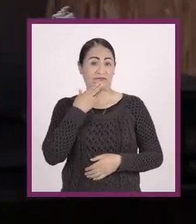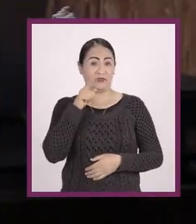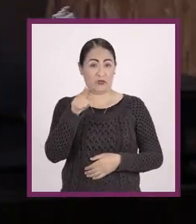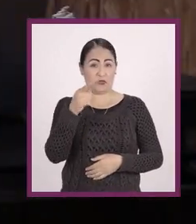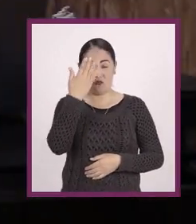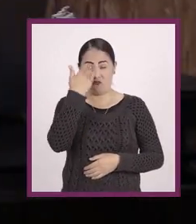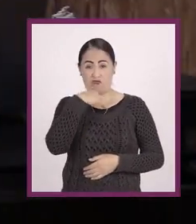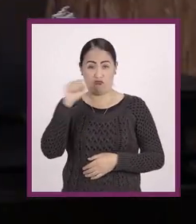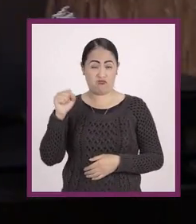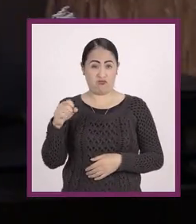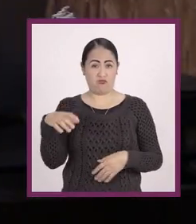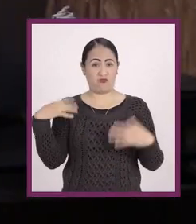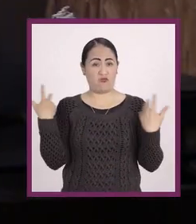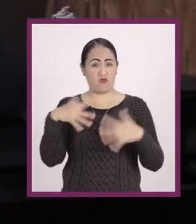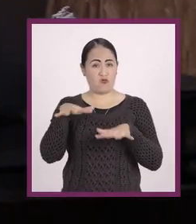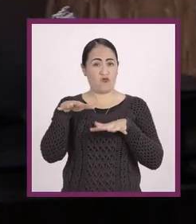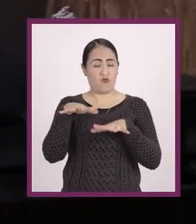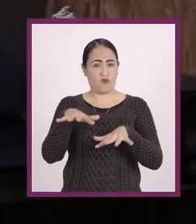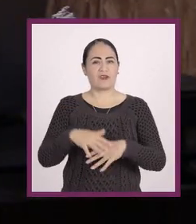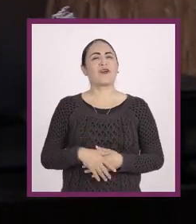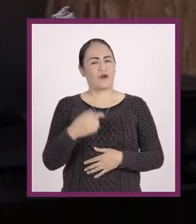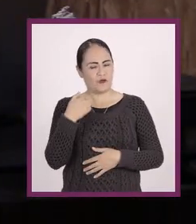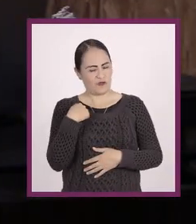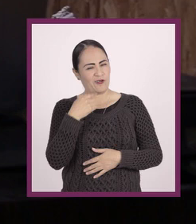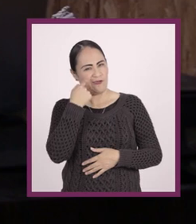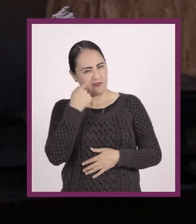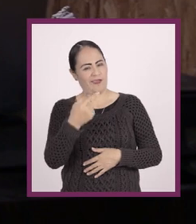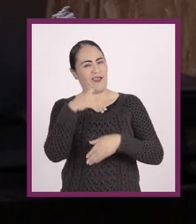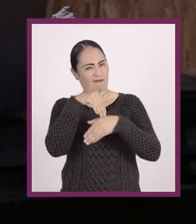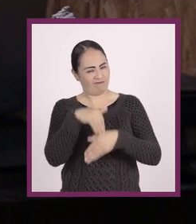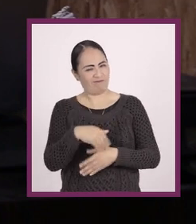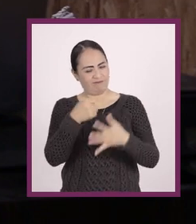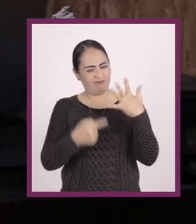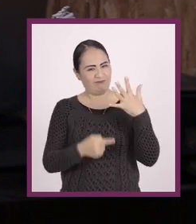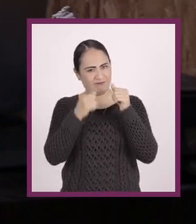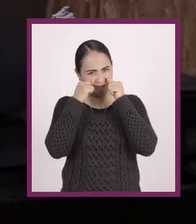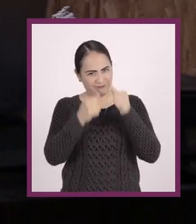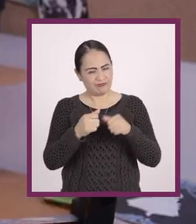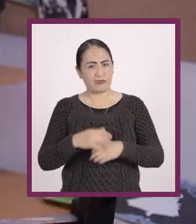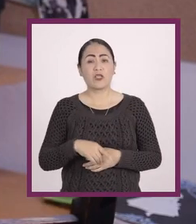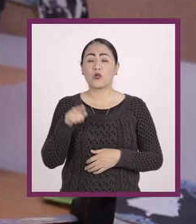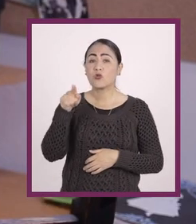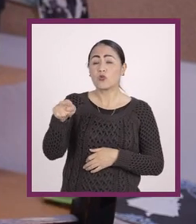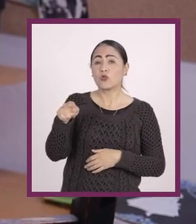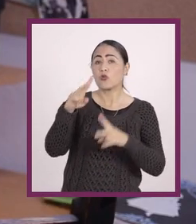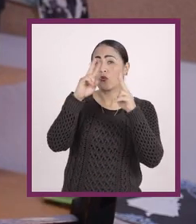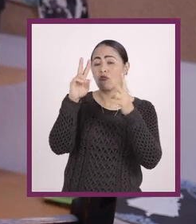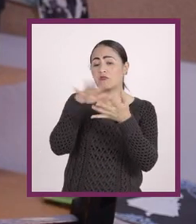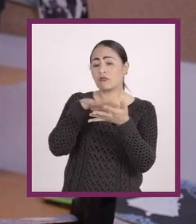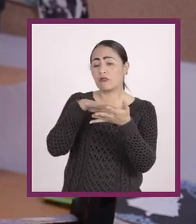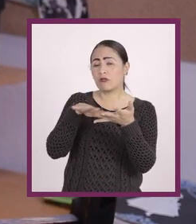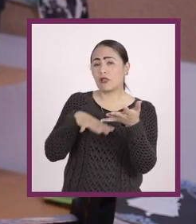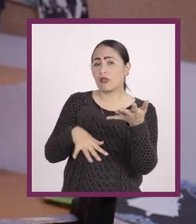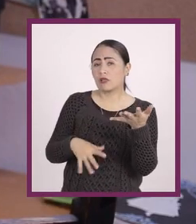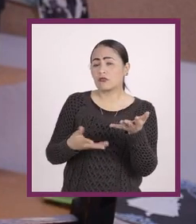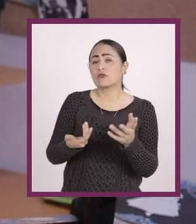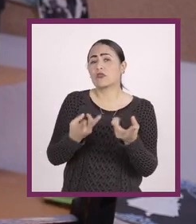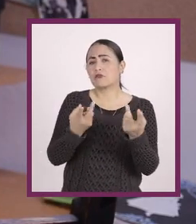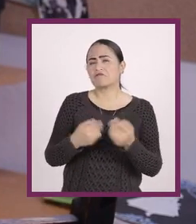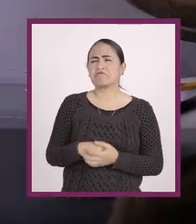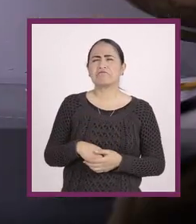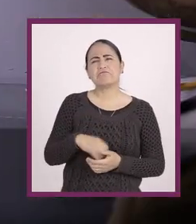mira nada más todo un maestro zen del estudio para que veas que si me aplico qué tal vas cuando